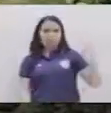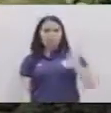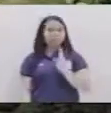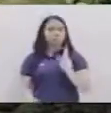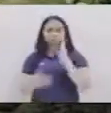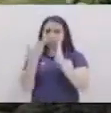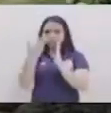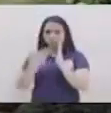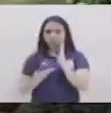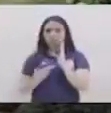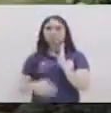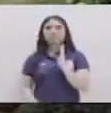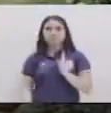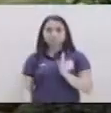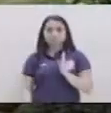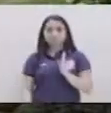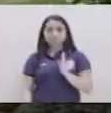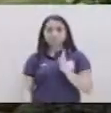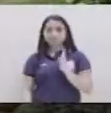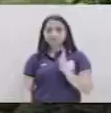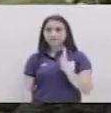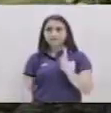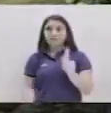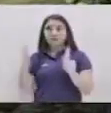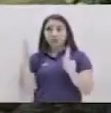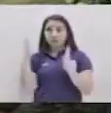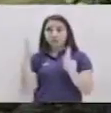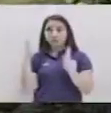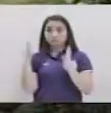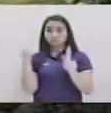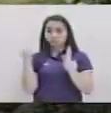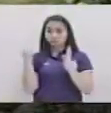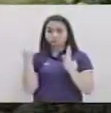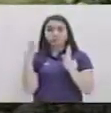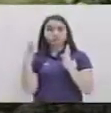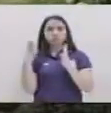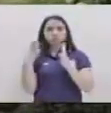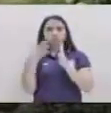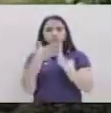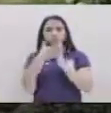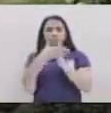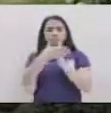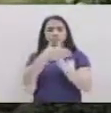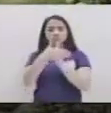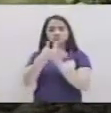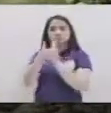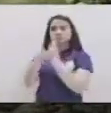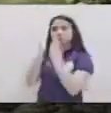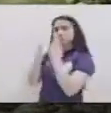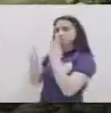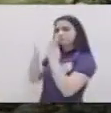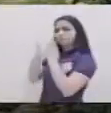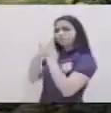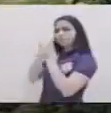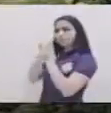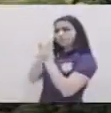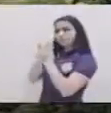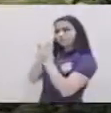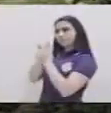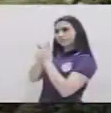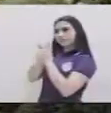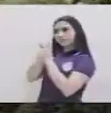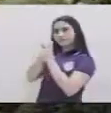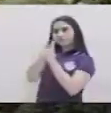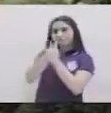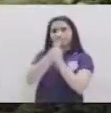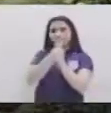manera, de lado, y lo que haremos con la mano dominante es lo siguiente. Cubrimos de esta manera y lo que haremos